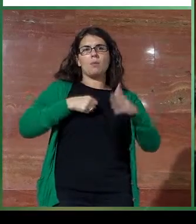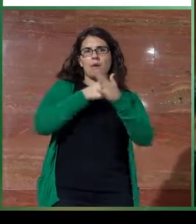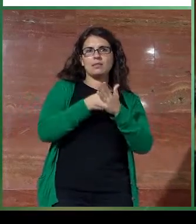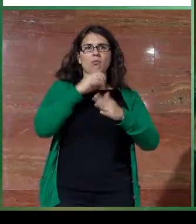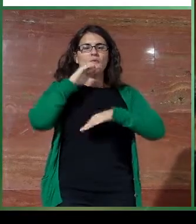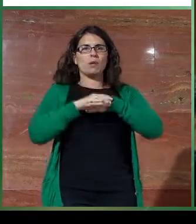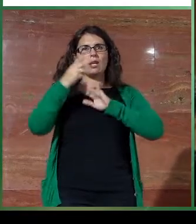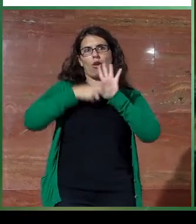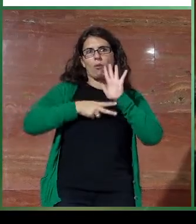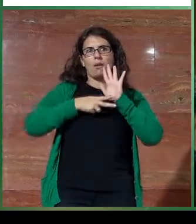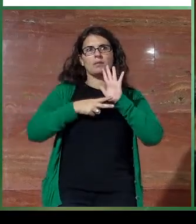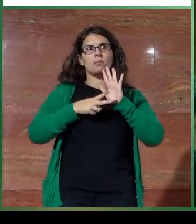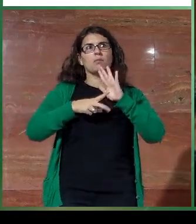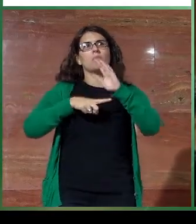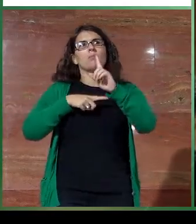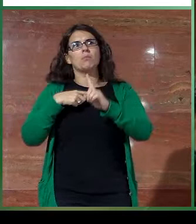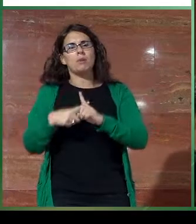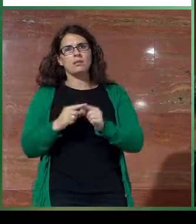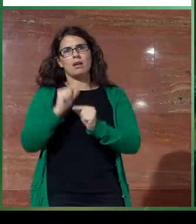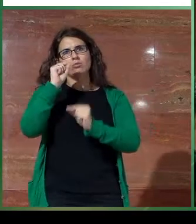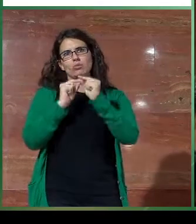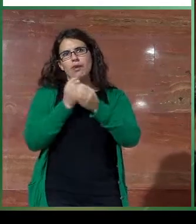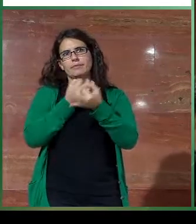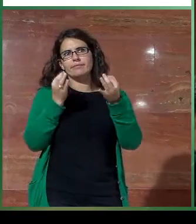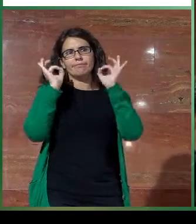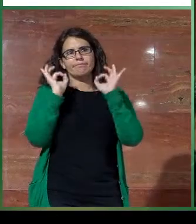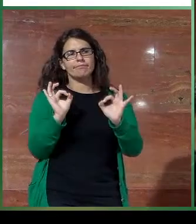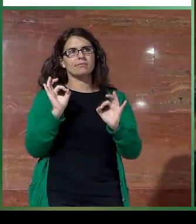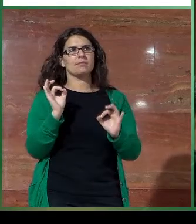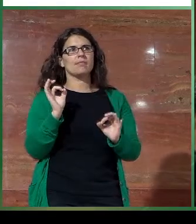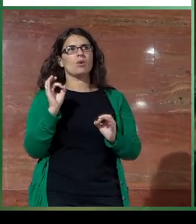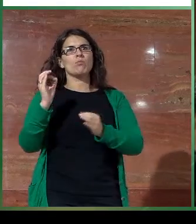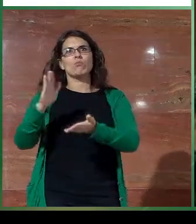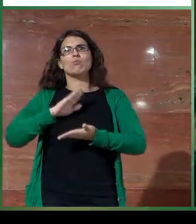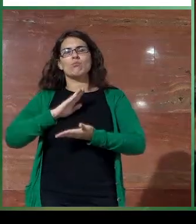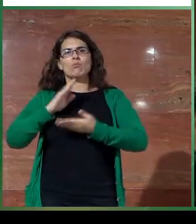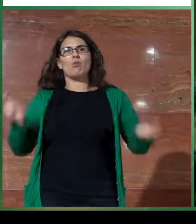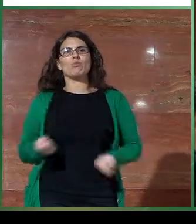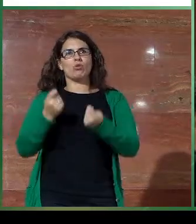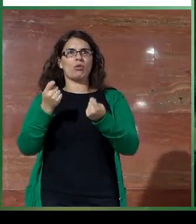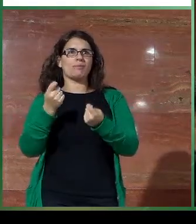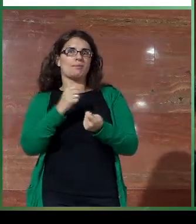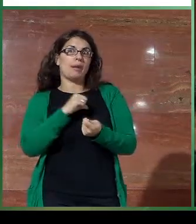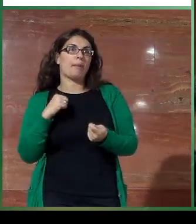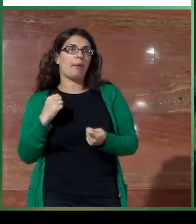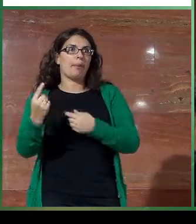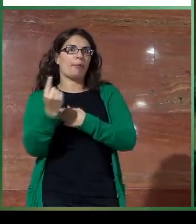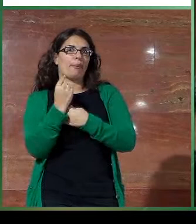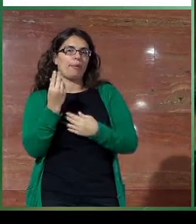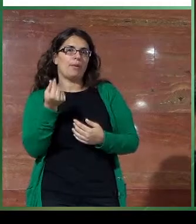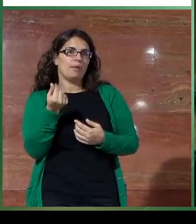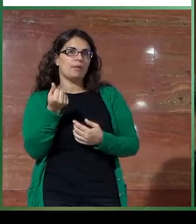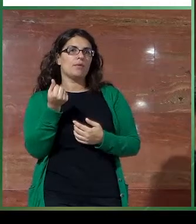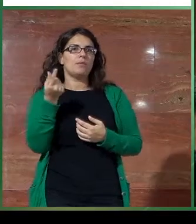cumplirla, sino unas alturas determinadas y un promotor al que presentarle el proyecto que, si es privado, lógicamente va a buscar